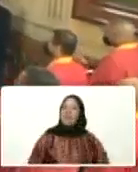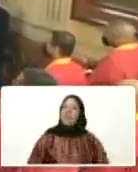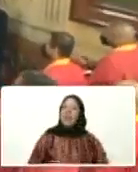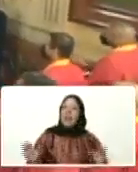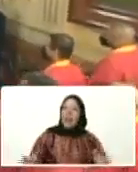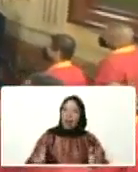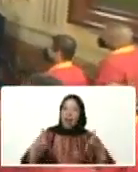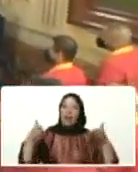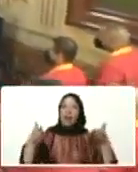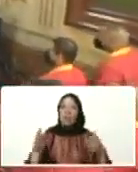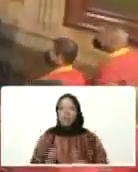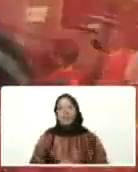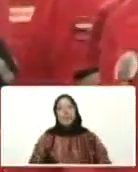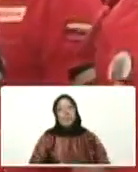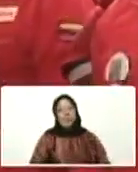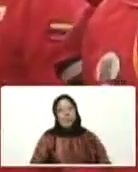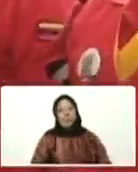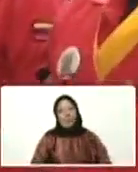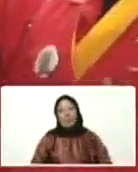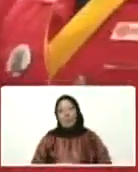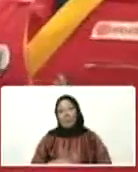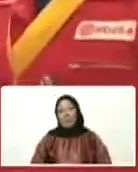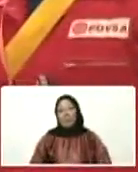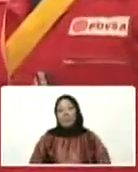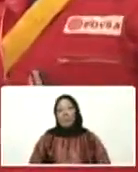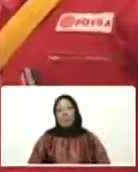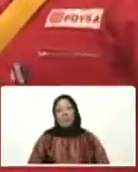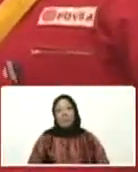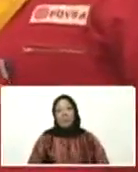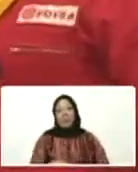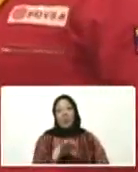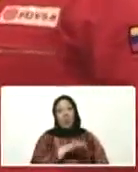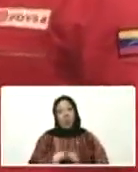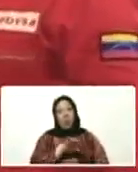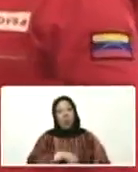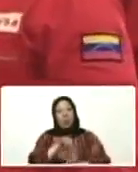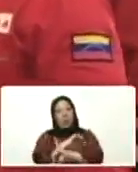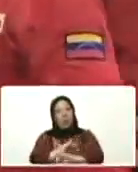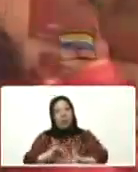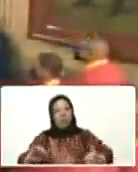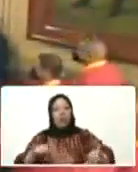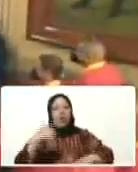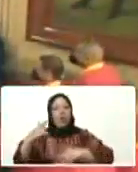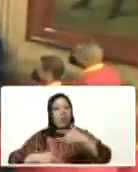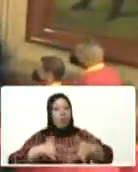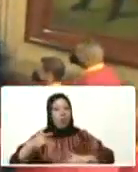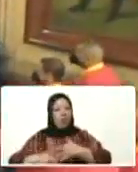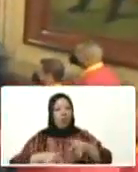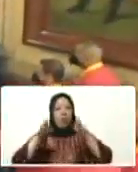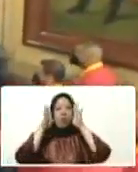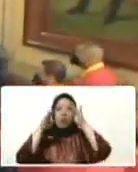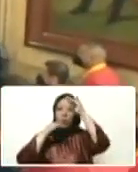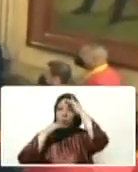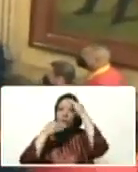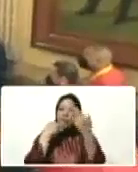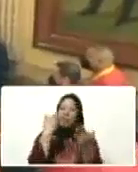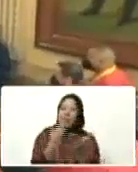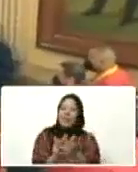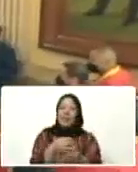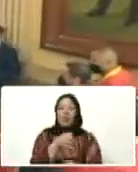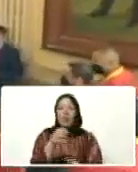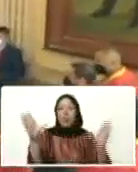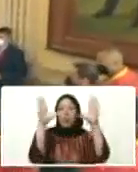Venceremos. Muchas gracias. Señoras y señores, ha concluido el acto. Por su amable atención, muchas gracias y muy